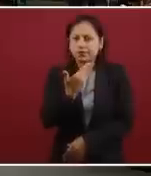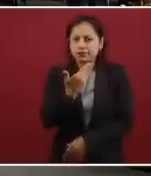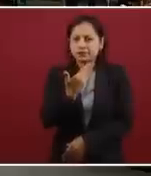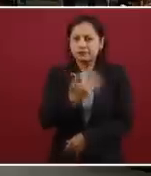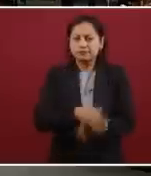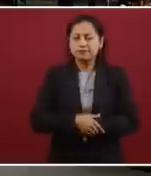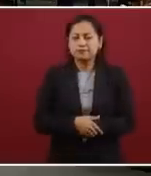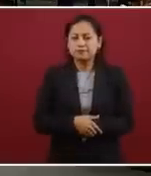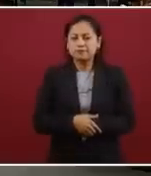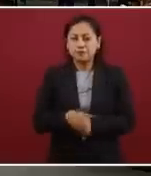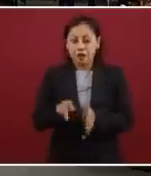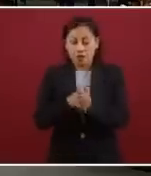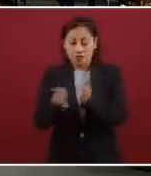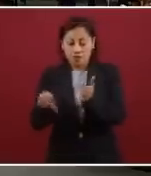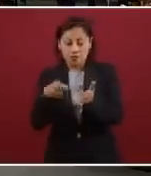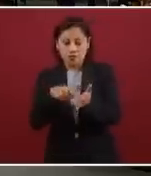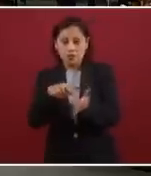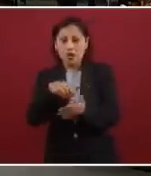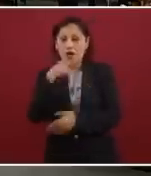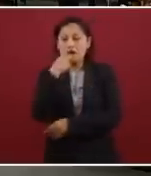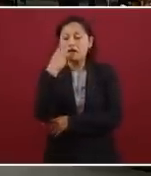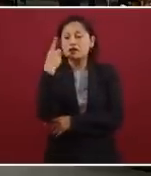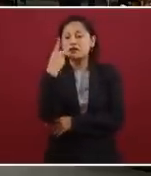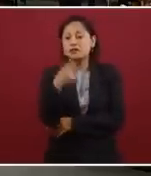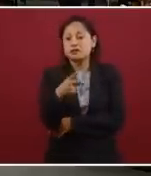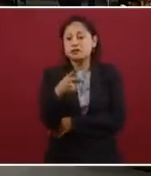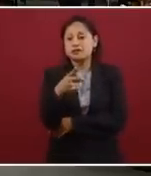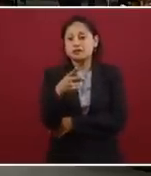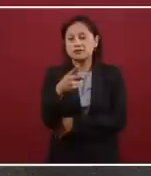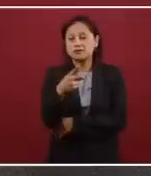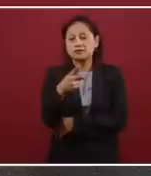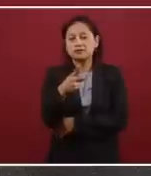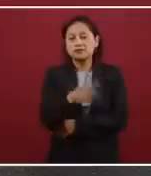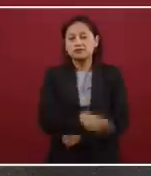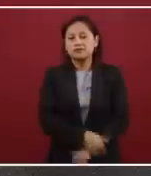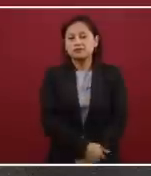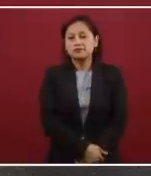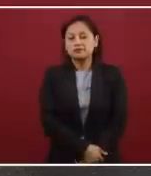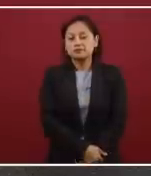Dice este periódico que no se considera lo de